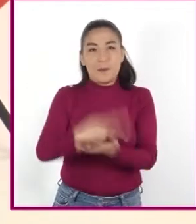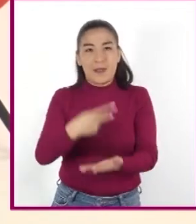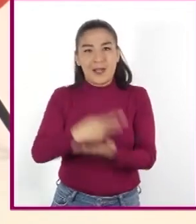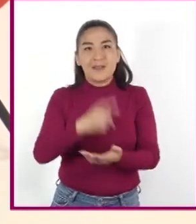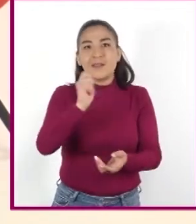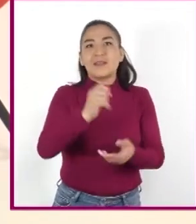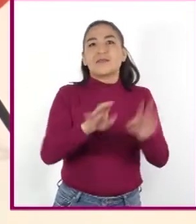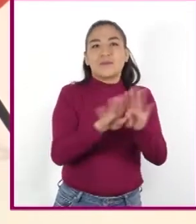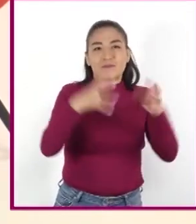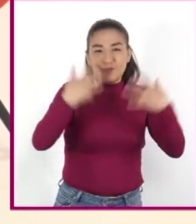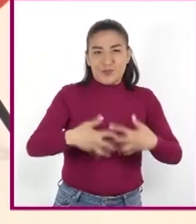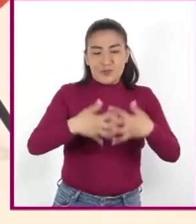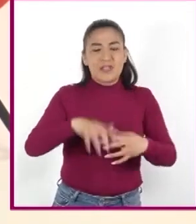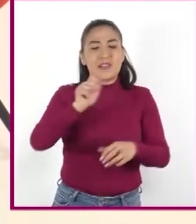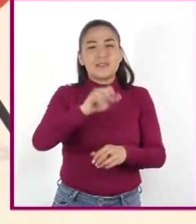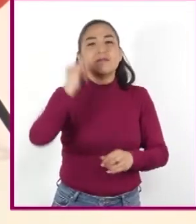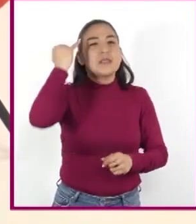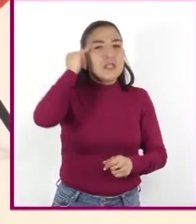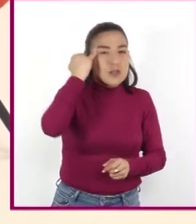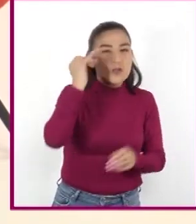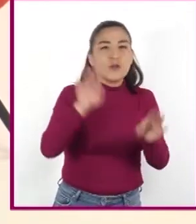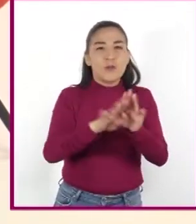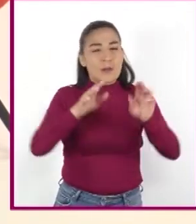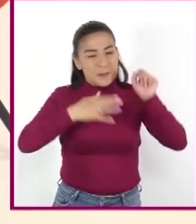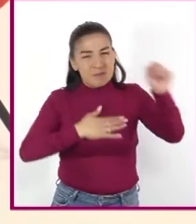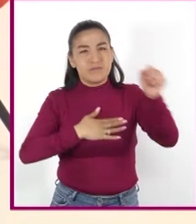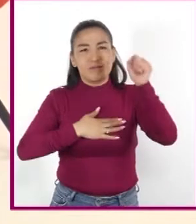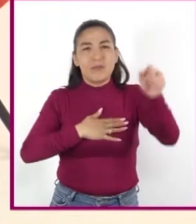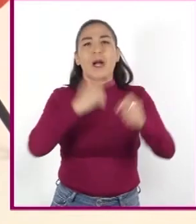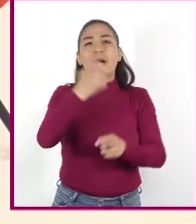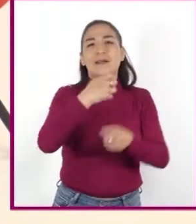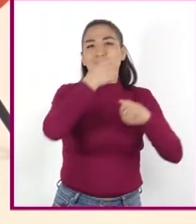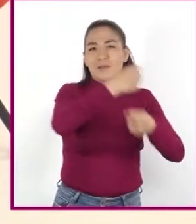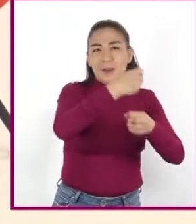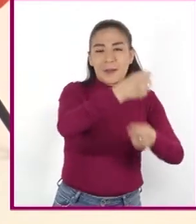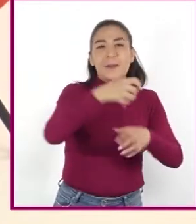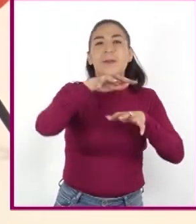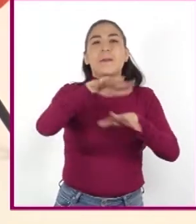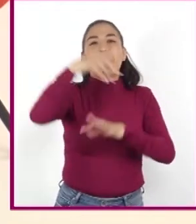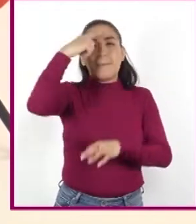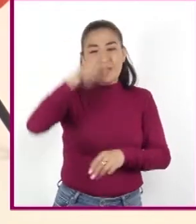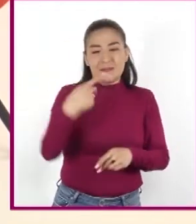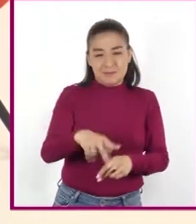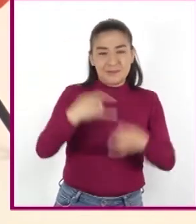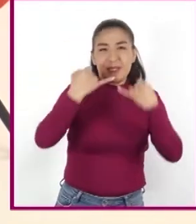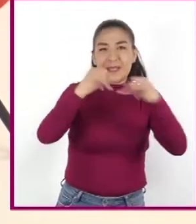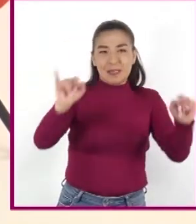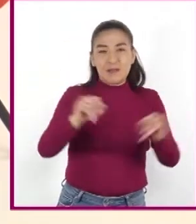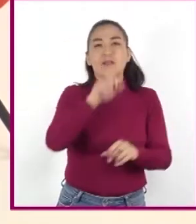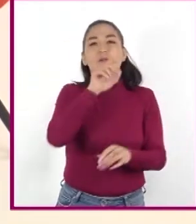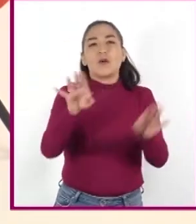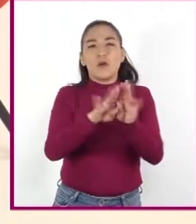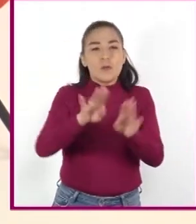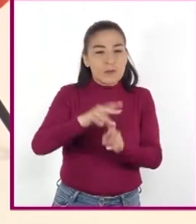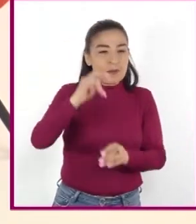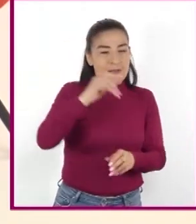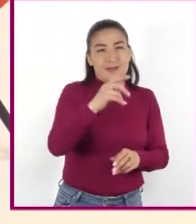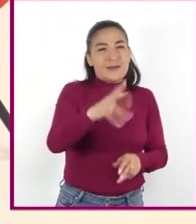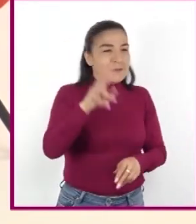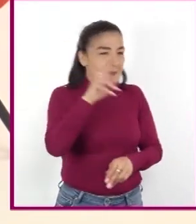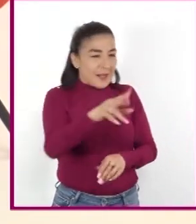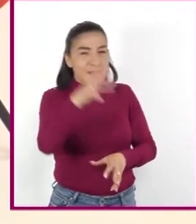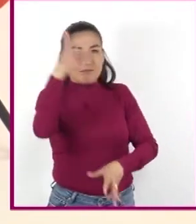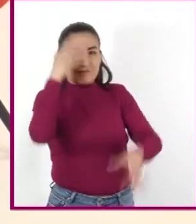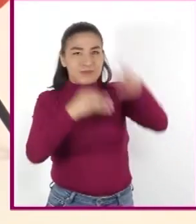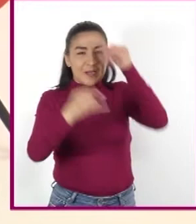Simbolizan a los criollos que lucharon por la independencia de España, influenciados por las ideas liberales e ilustradas que